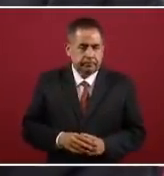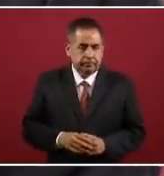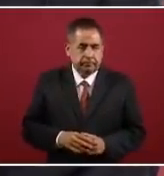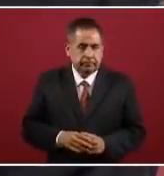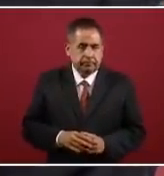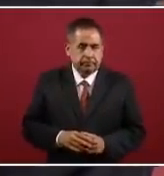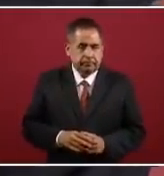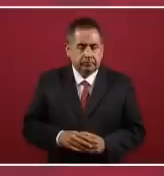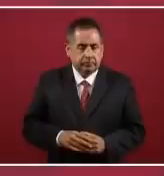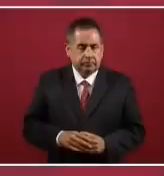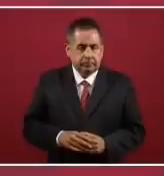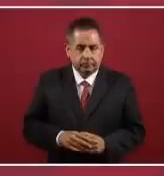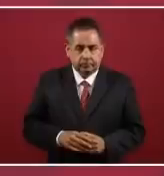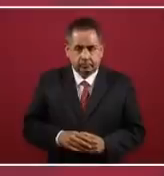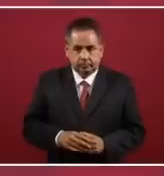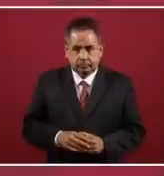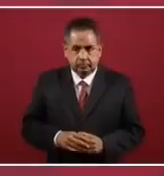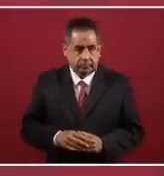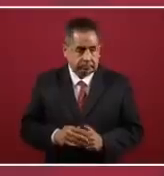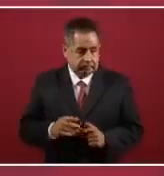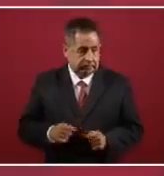Si se le entrega